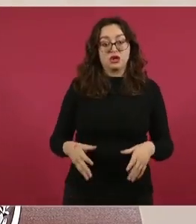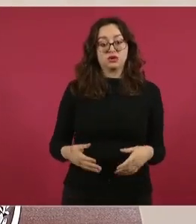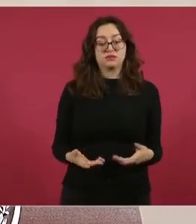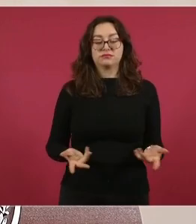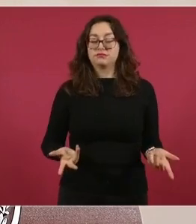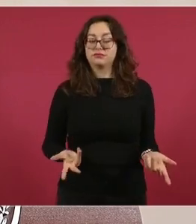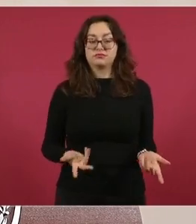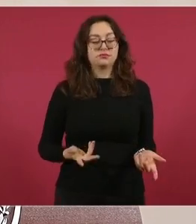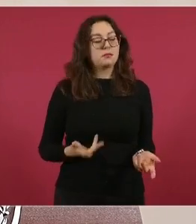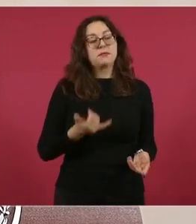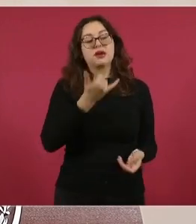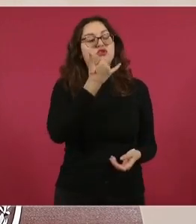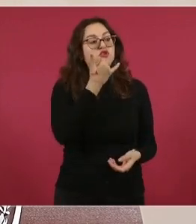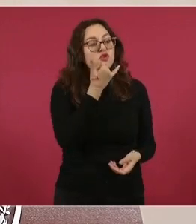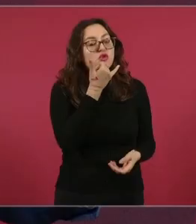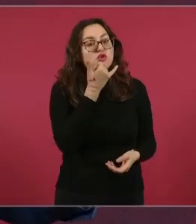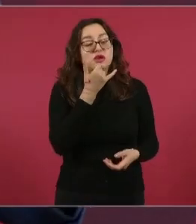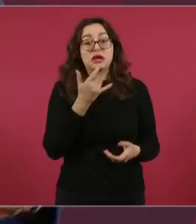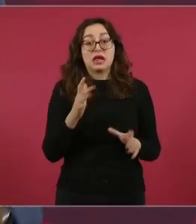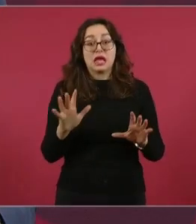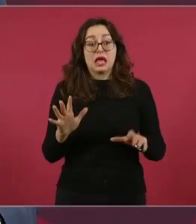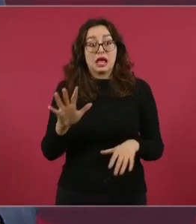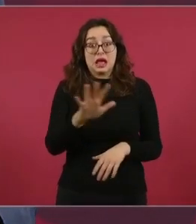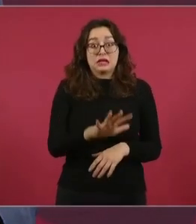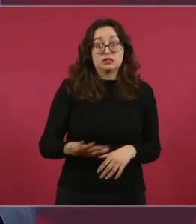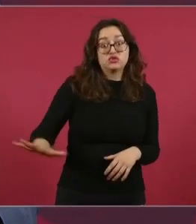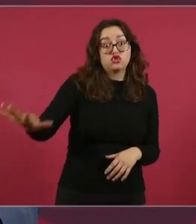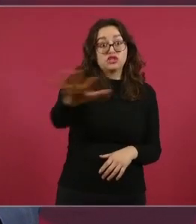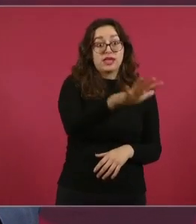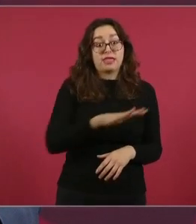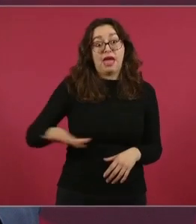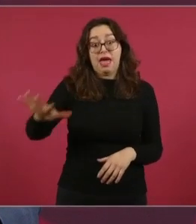Están equivocados, es una falta de respeto.